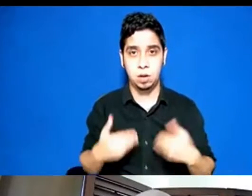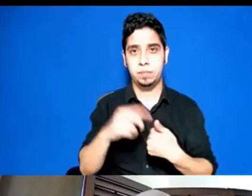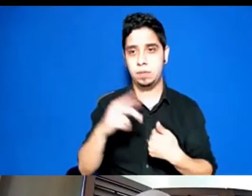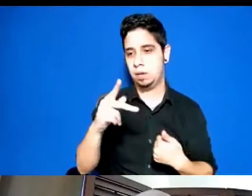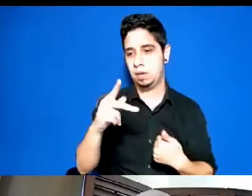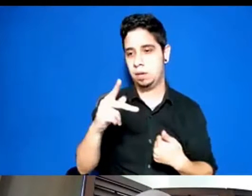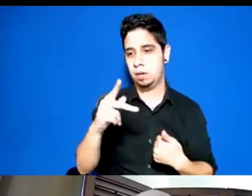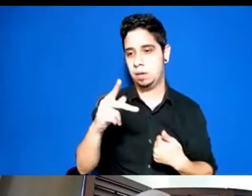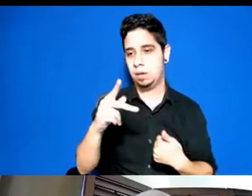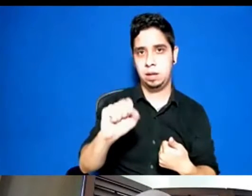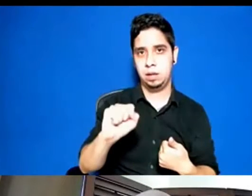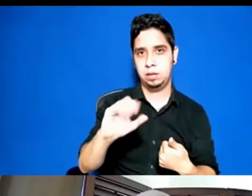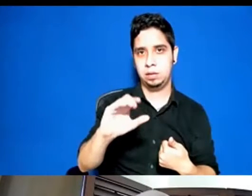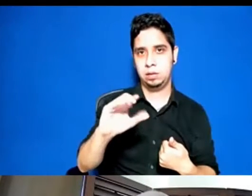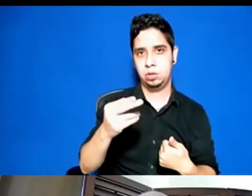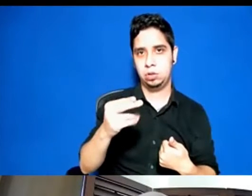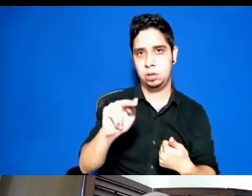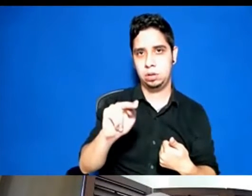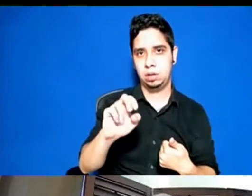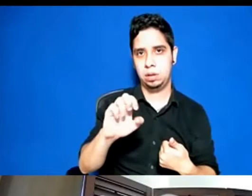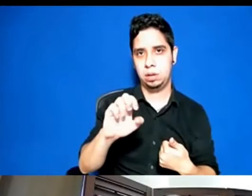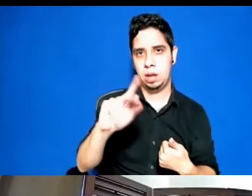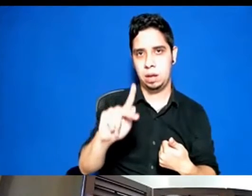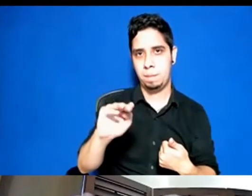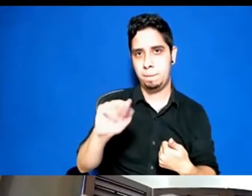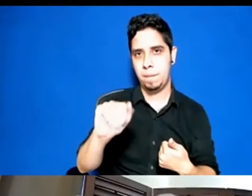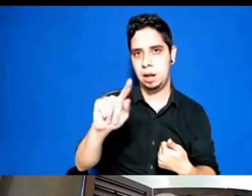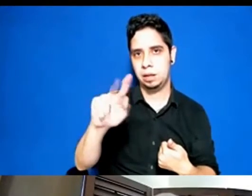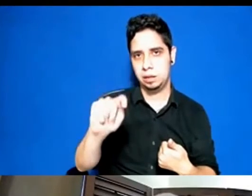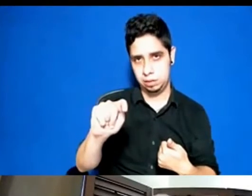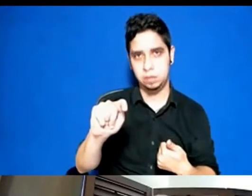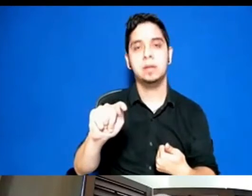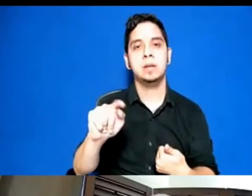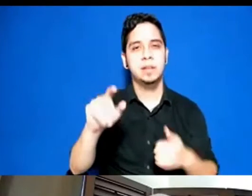Schneck Malavet. Hola, bienvenida a esta fusión. Hola.